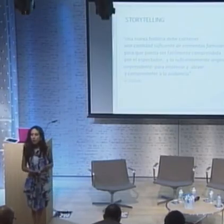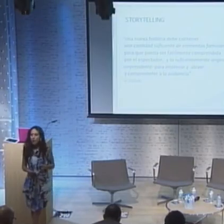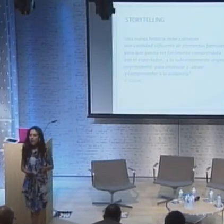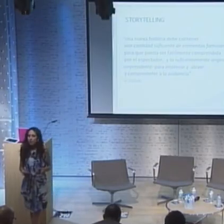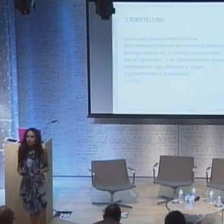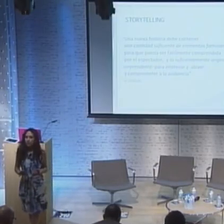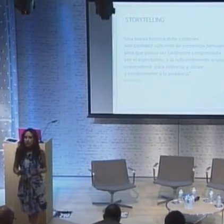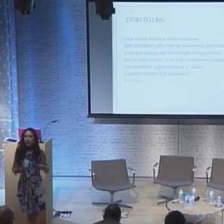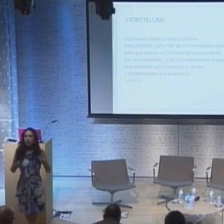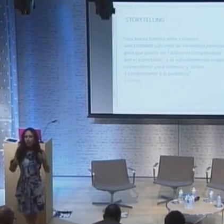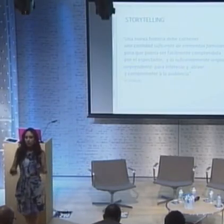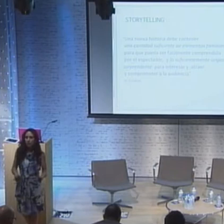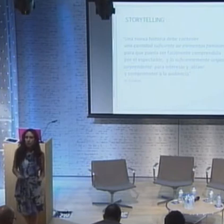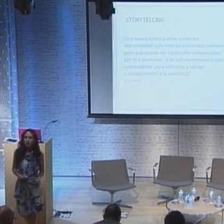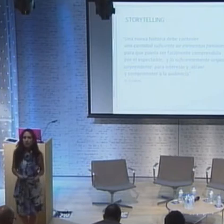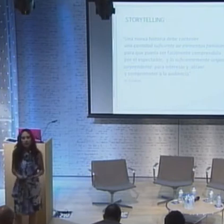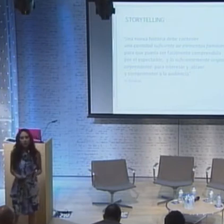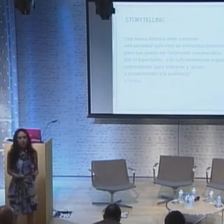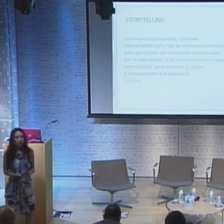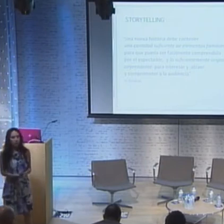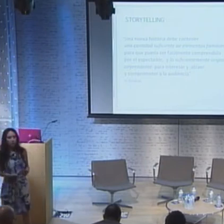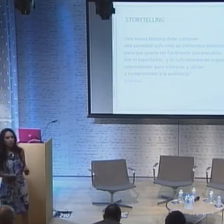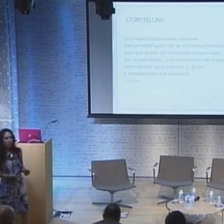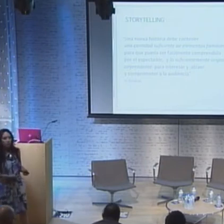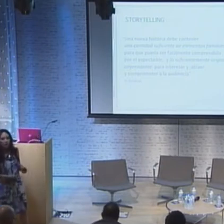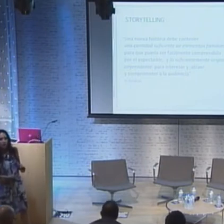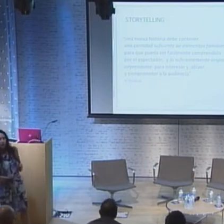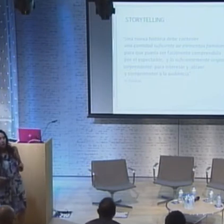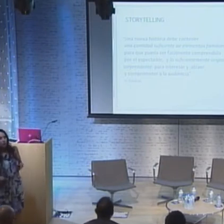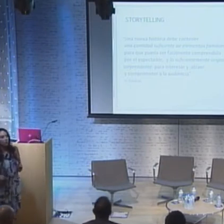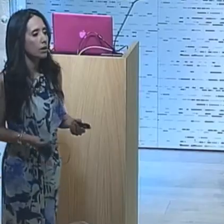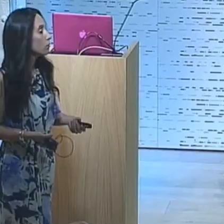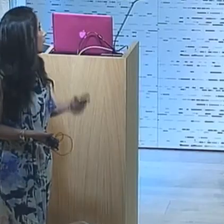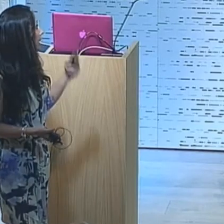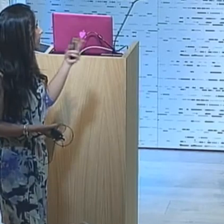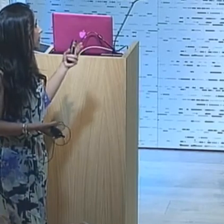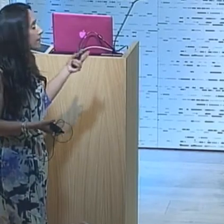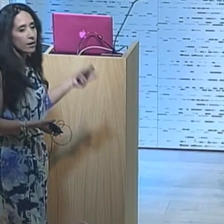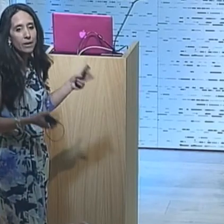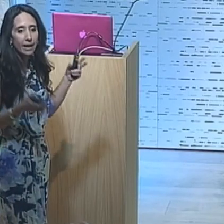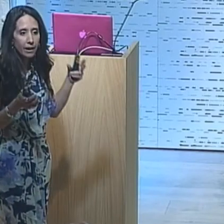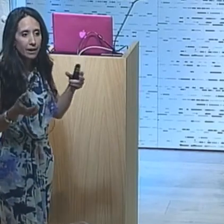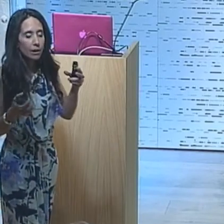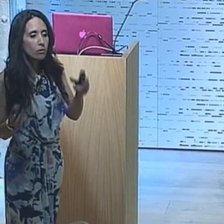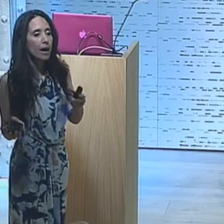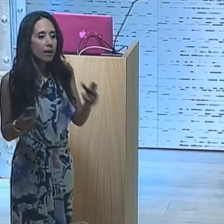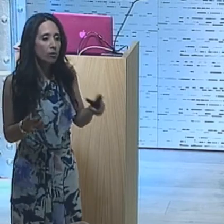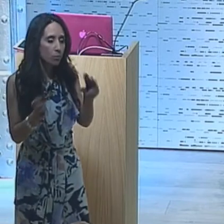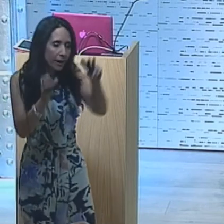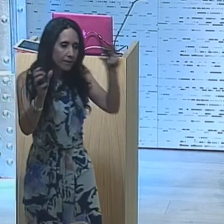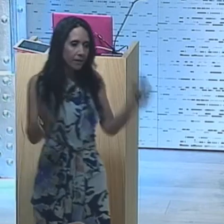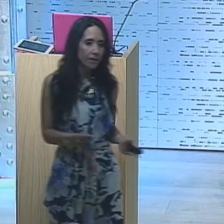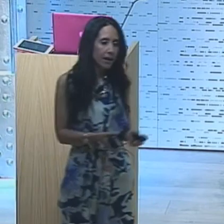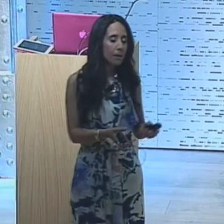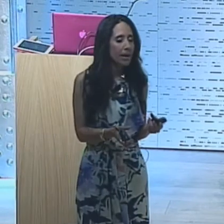Para poder lograr y para poder implementar todo esto dentro de los colegios, es necesario que los